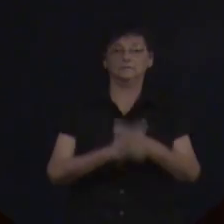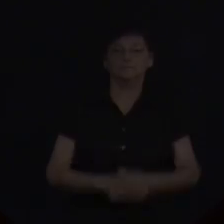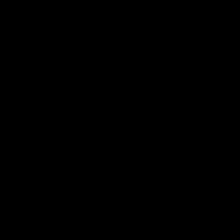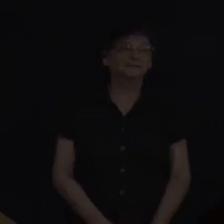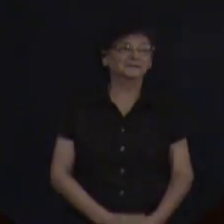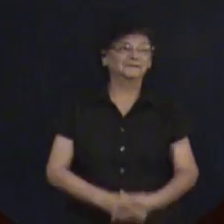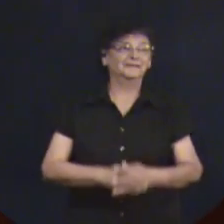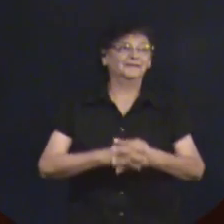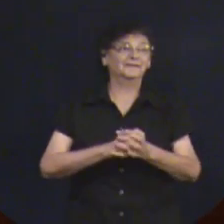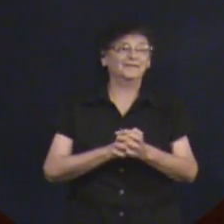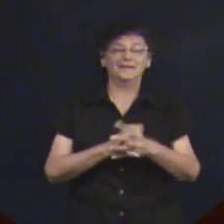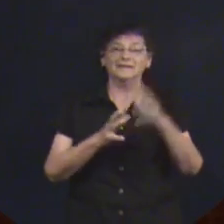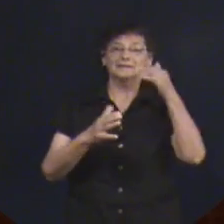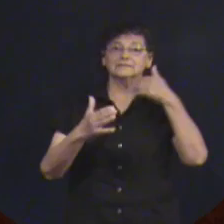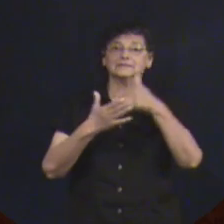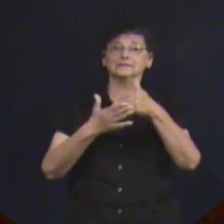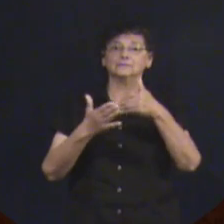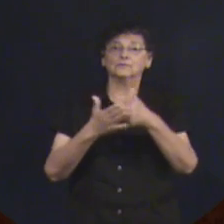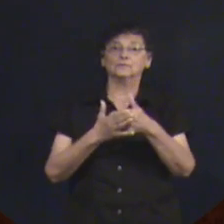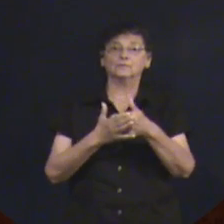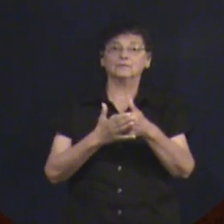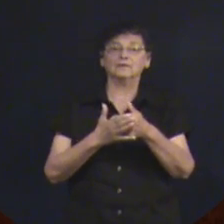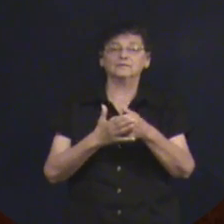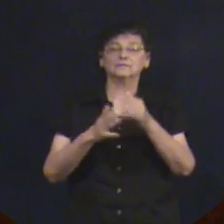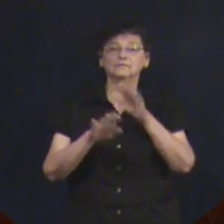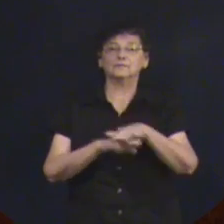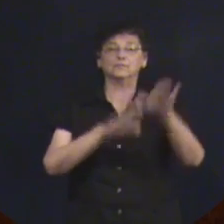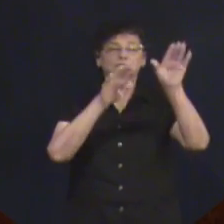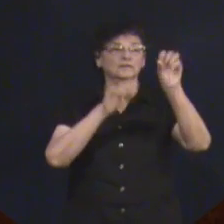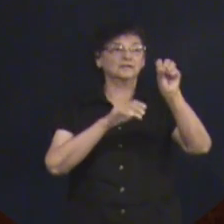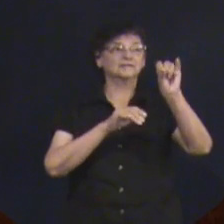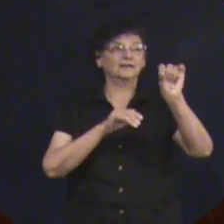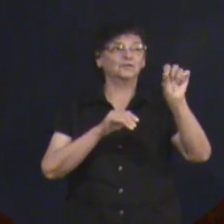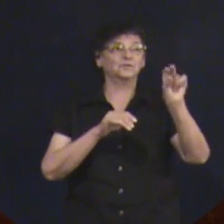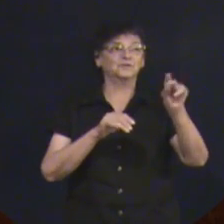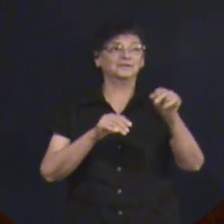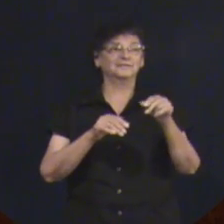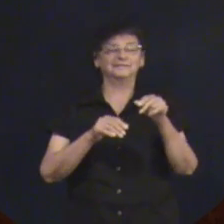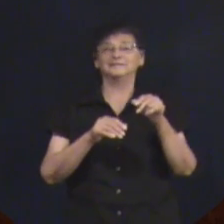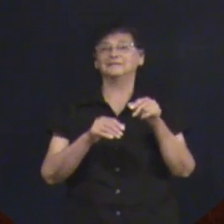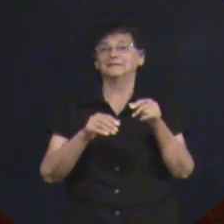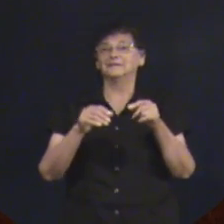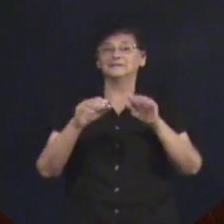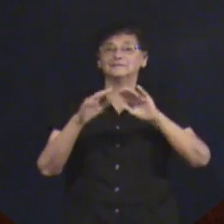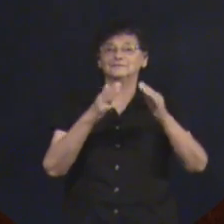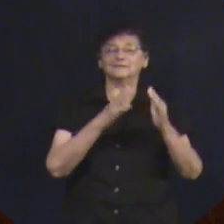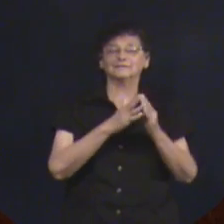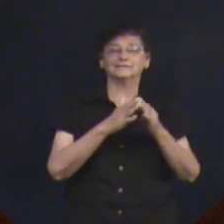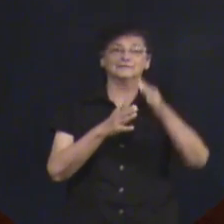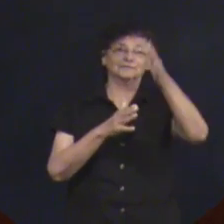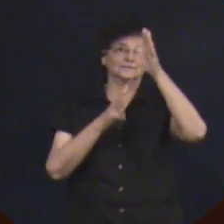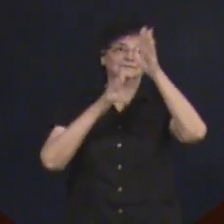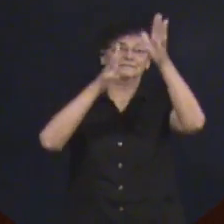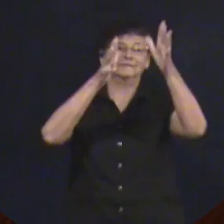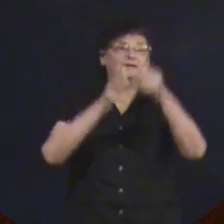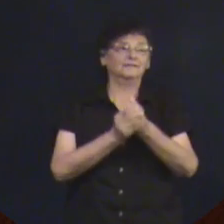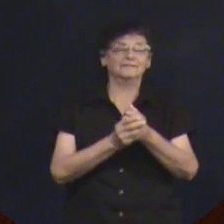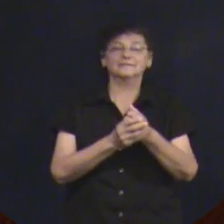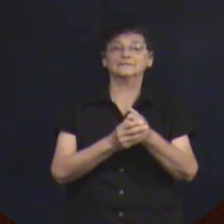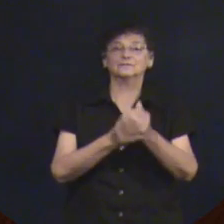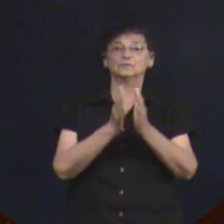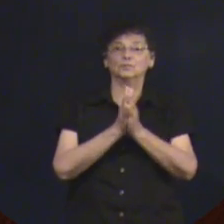Amén. Acerquémonos al monte Sion y a la ciudad de Dios vivo con nuestras oraciones y